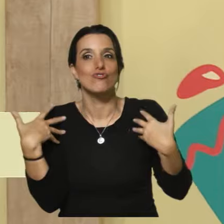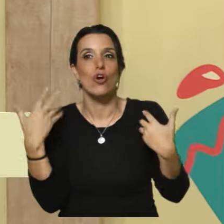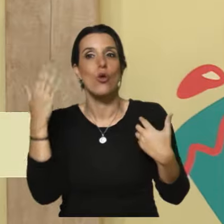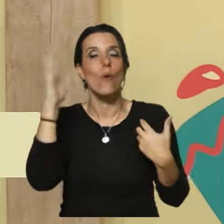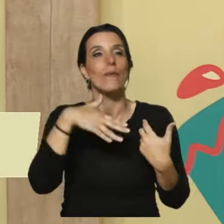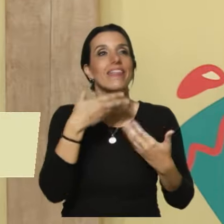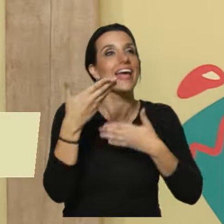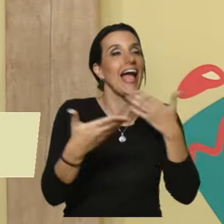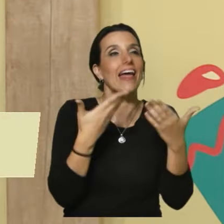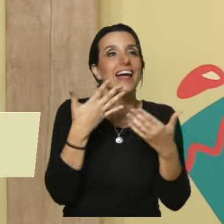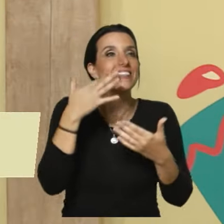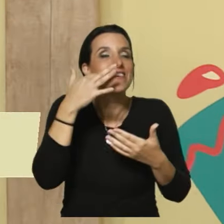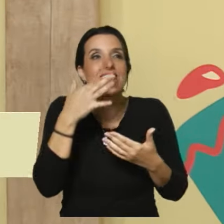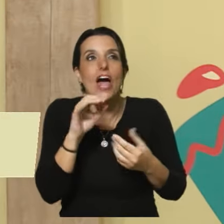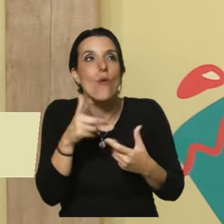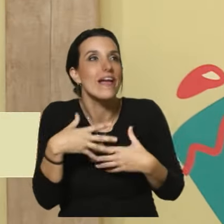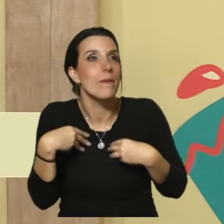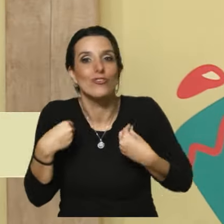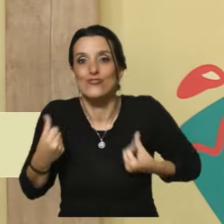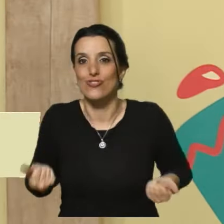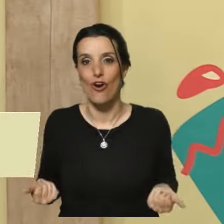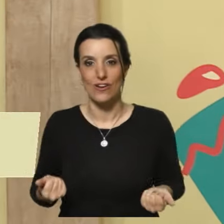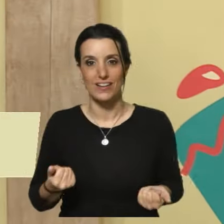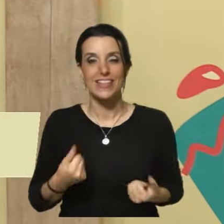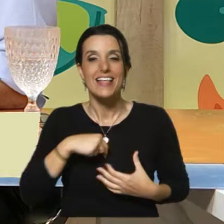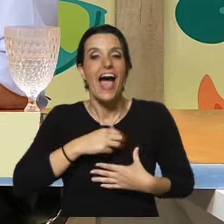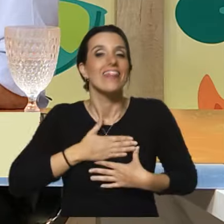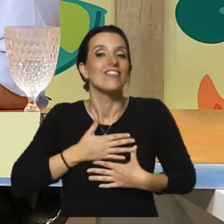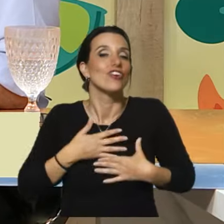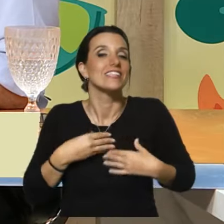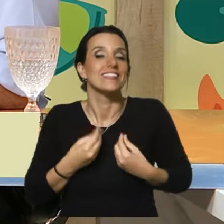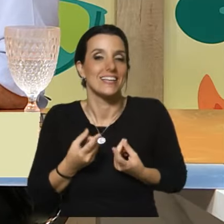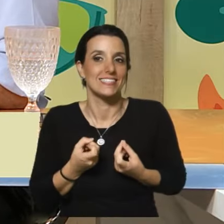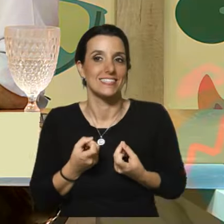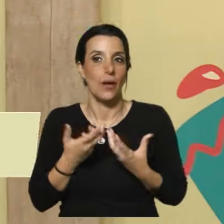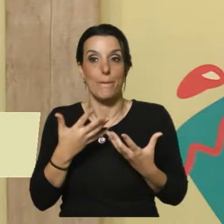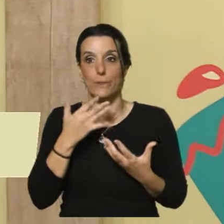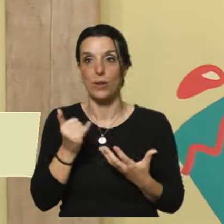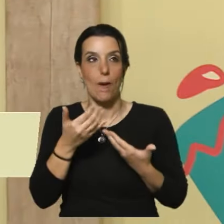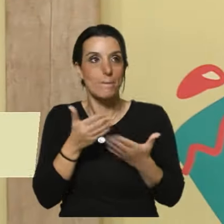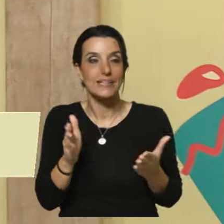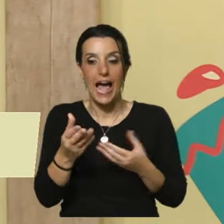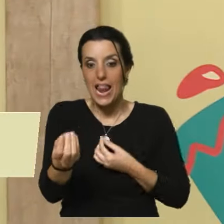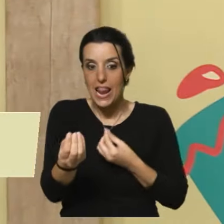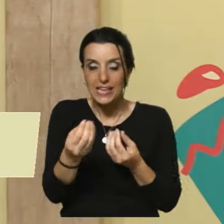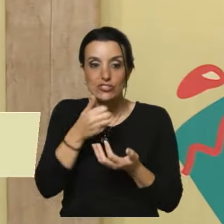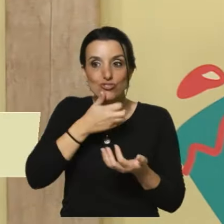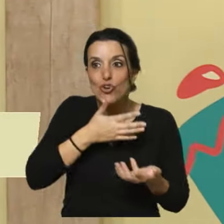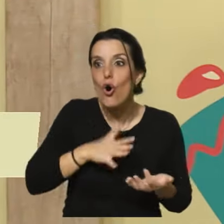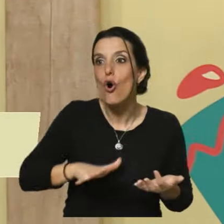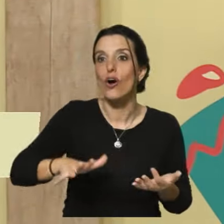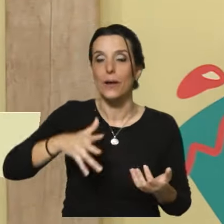cantar un blues sin realmente sentirlo como dentro del corazón no y eh ponerse en el lugar de esas historias